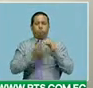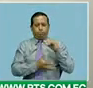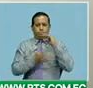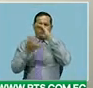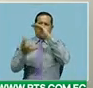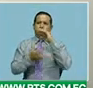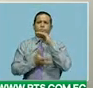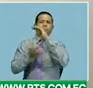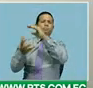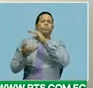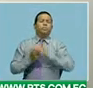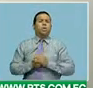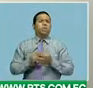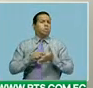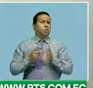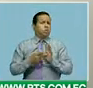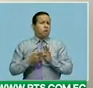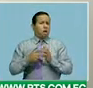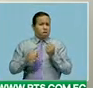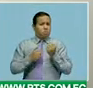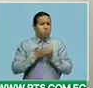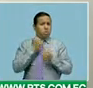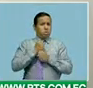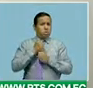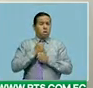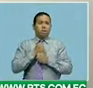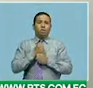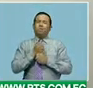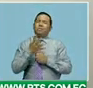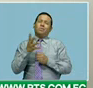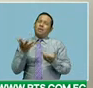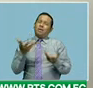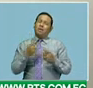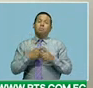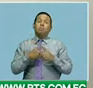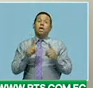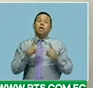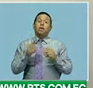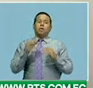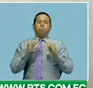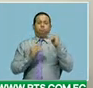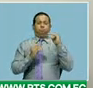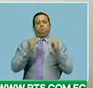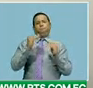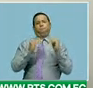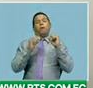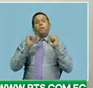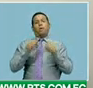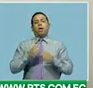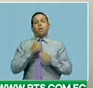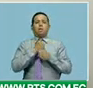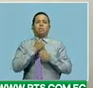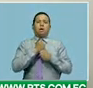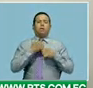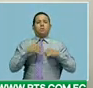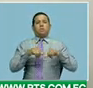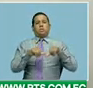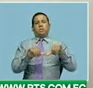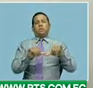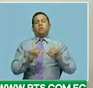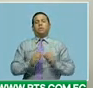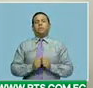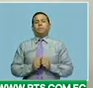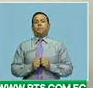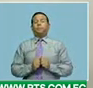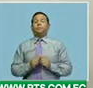mayor generación de empleo, más bien una especie de mantener las plazas de empleo, dado que